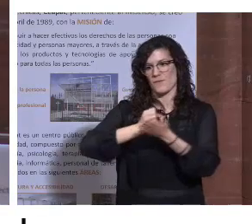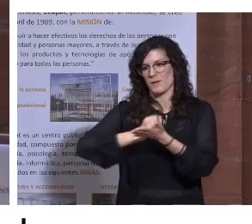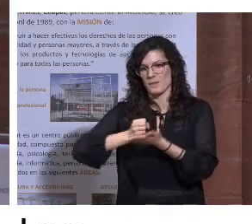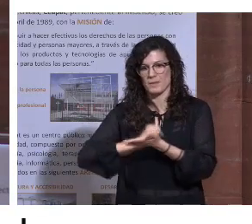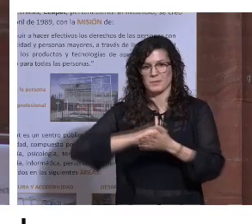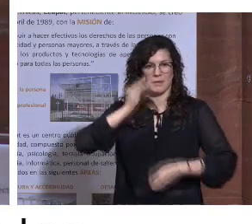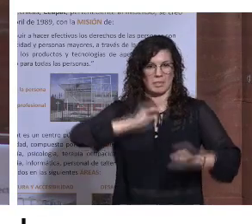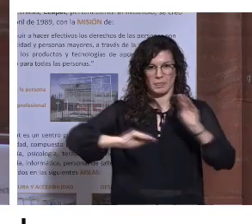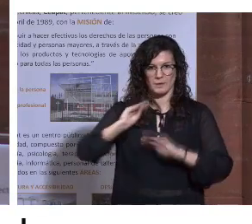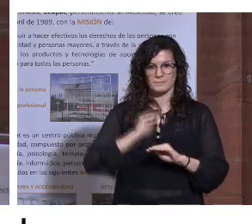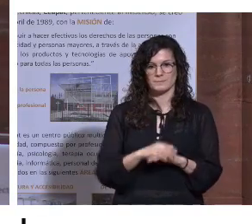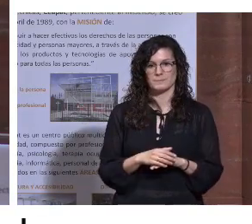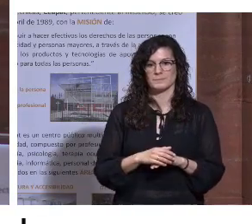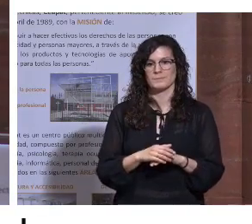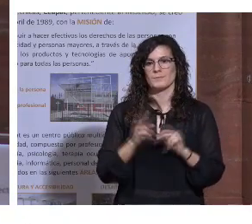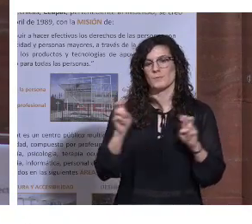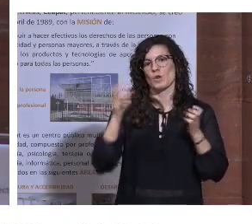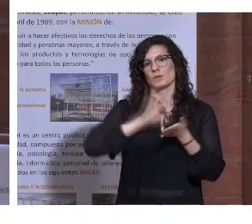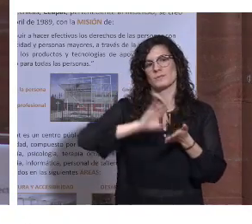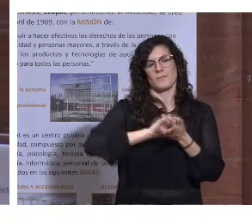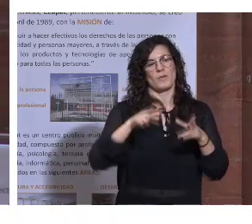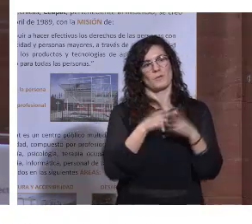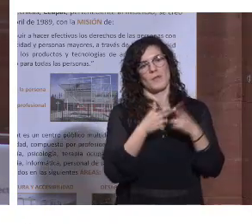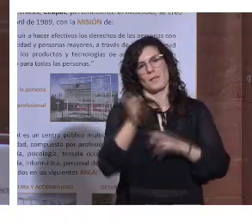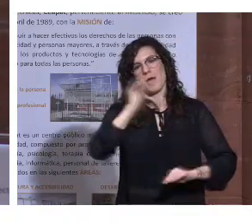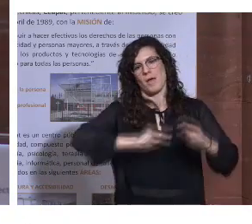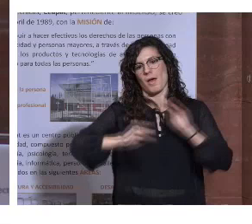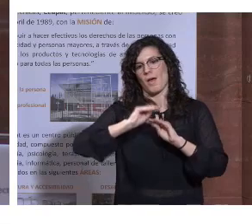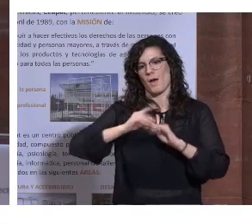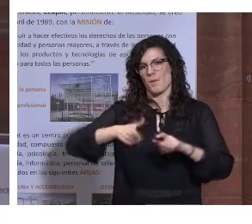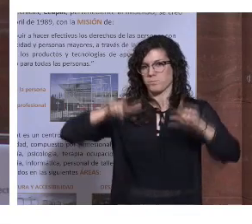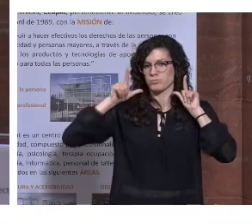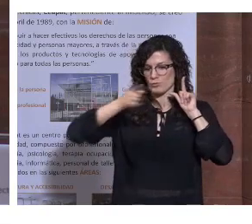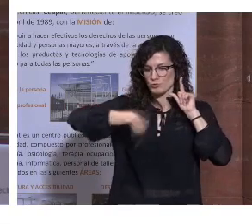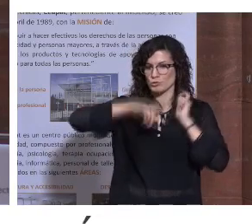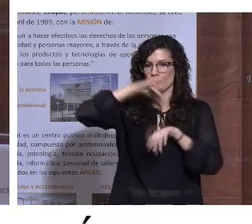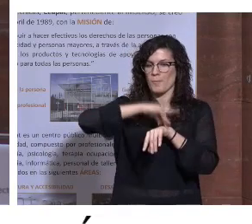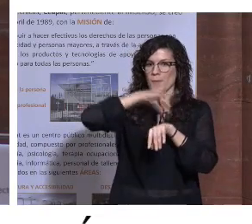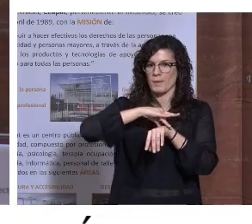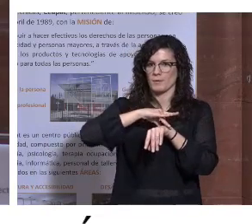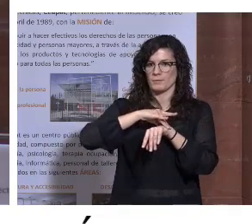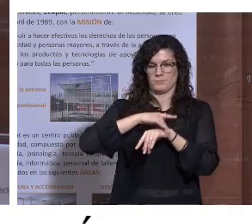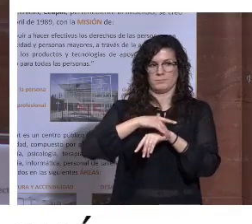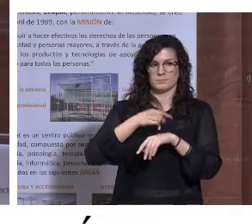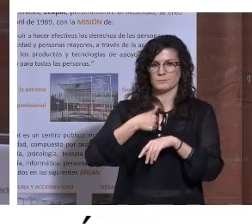no sé qué, y un no sé cuánto. Bueno, lo de los servicios sociales, somos nosotros, solo nosotros. Y tú miras y